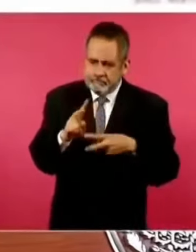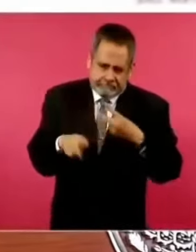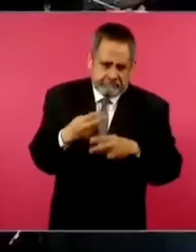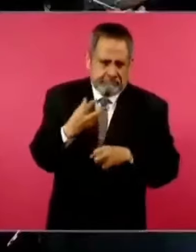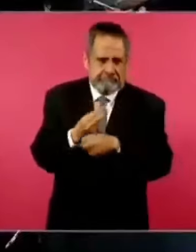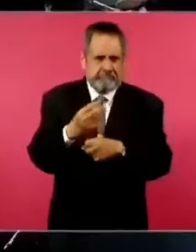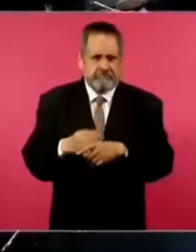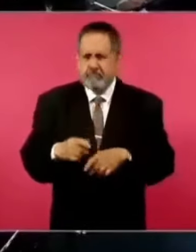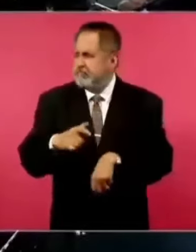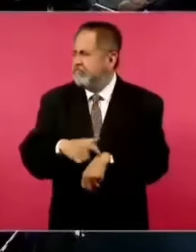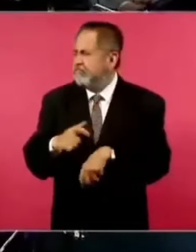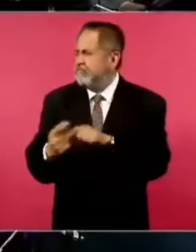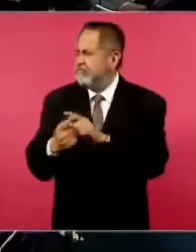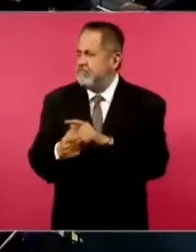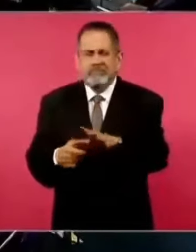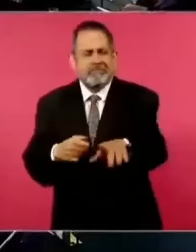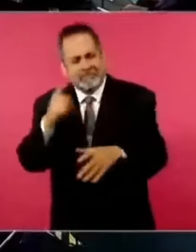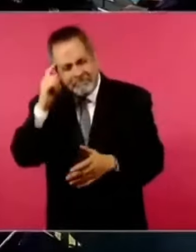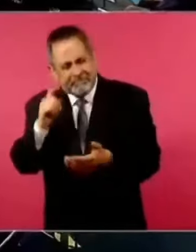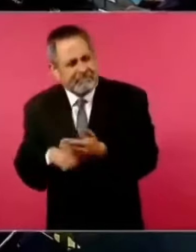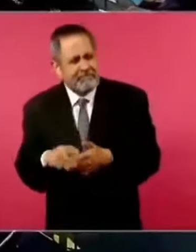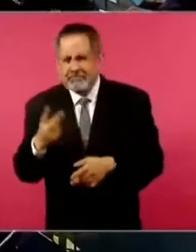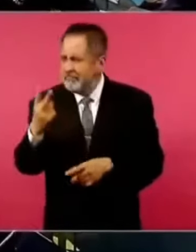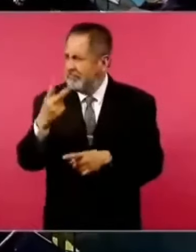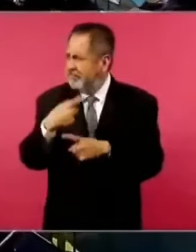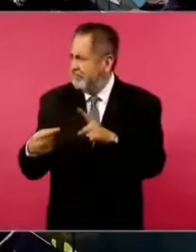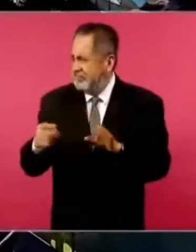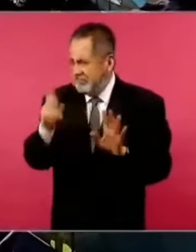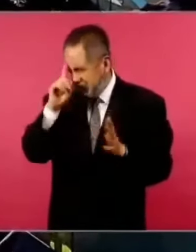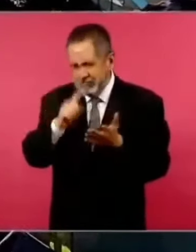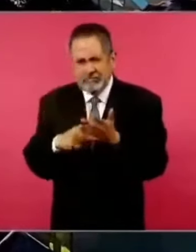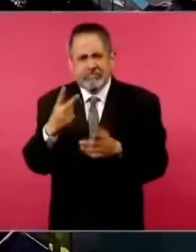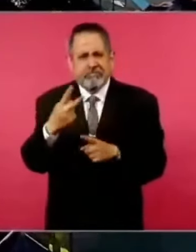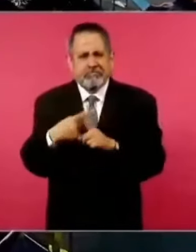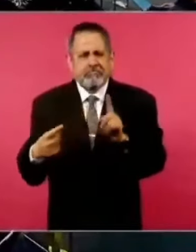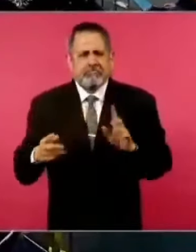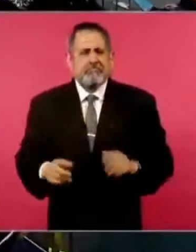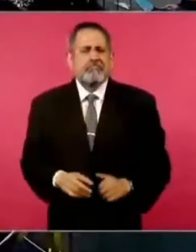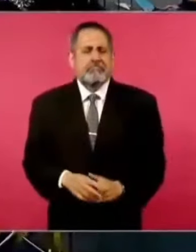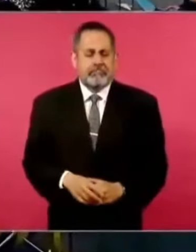Creo que a las 2:30, ¿no? La comida, ¿no? Sí.